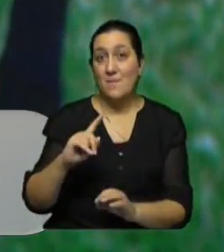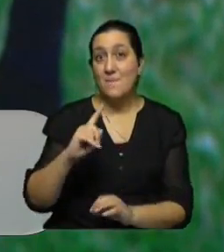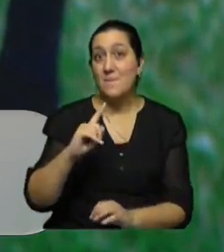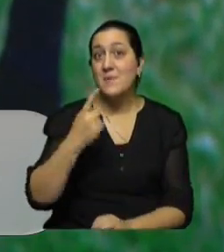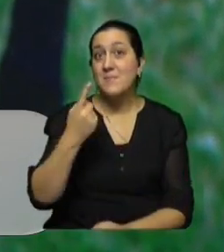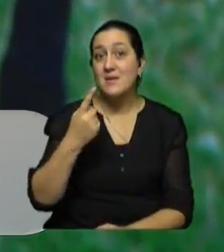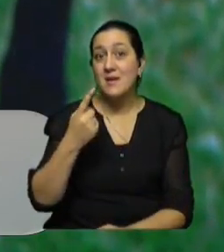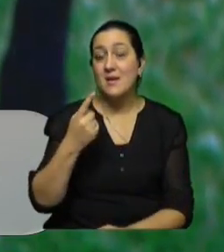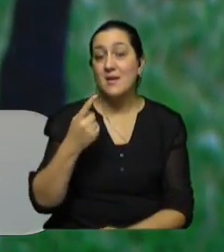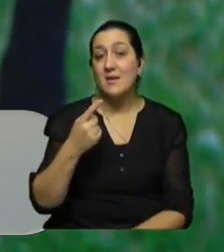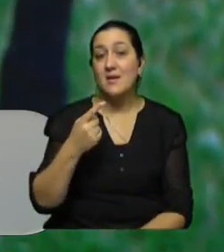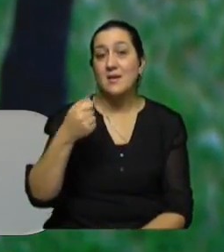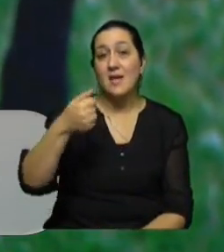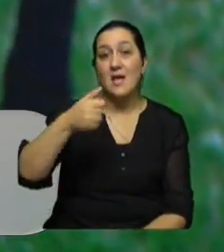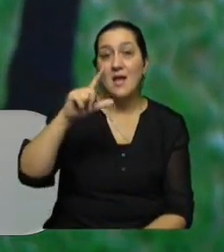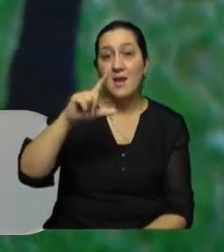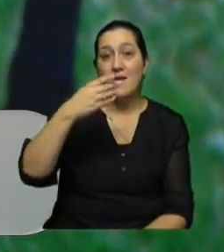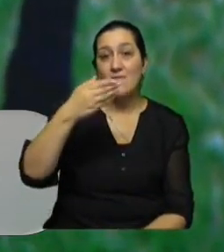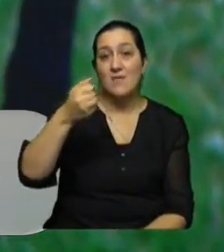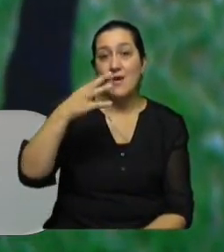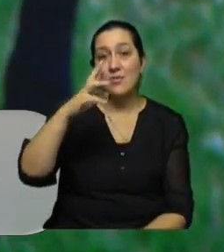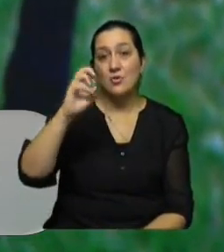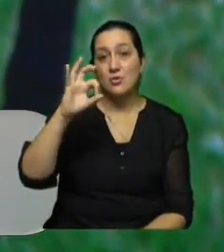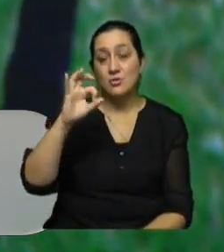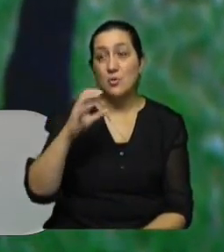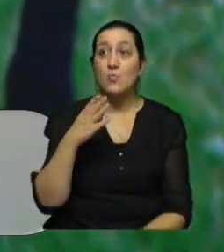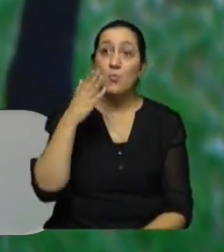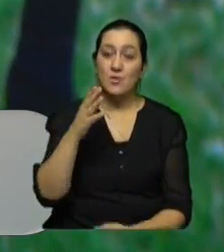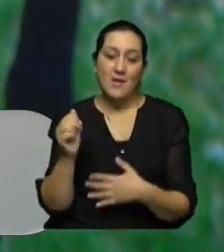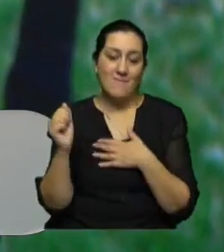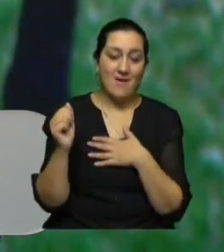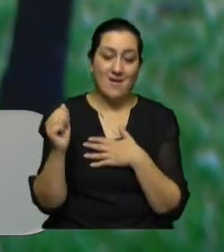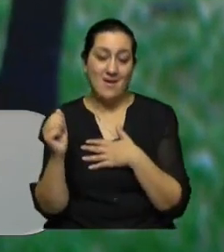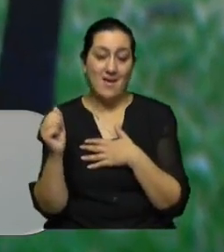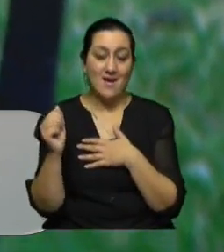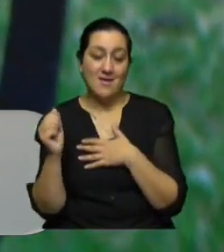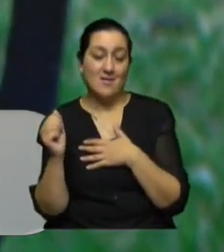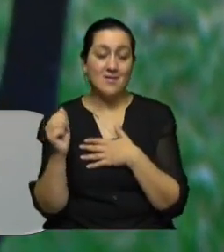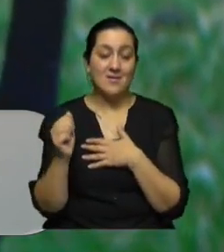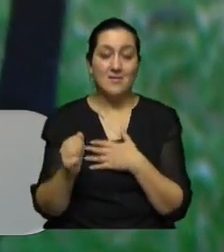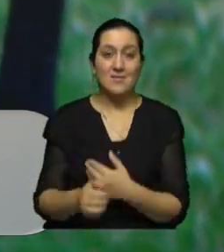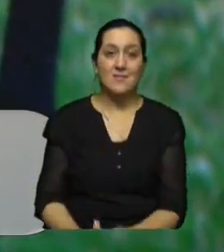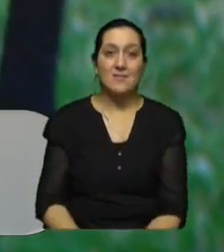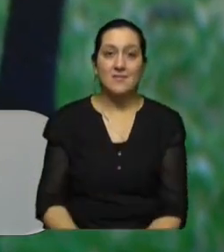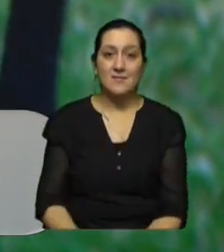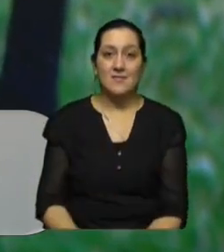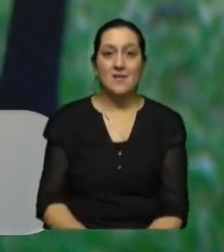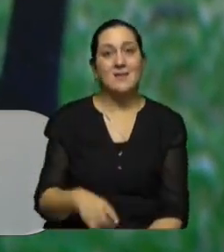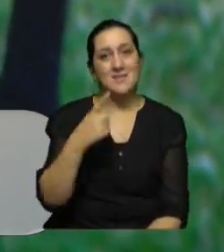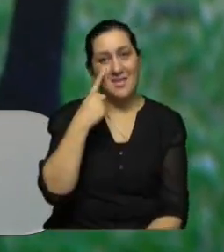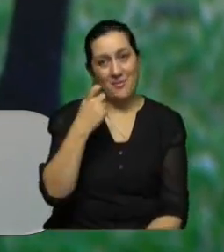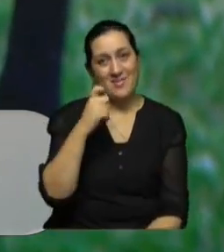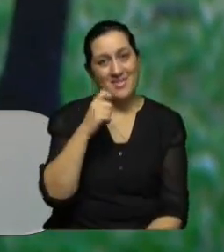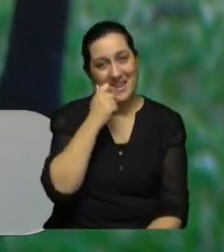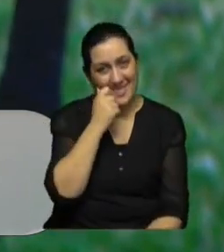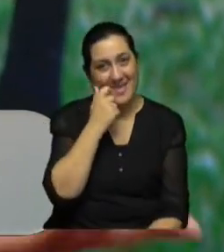en Albatros pude subir al escenario bailando las pegaditas o tirándome en un colchón. Se nos nota la cédula ahí. Se nos nota la cédula, pero